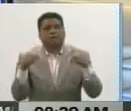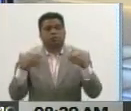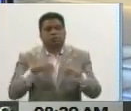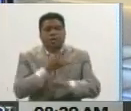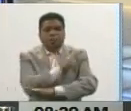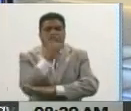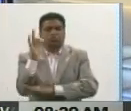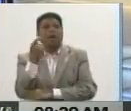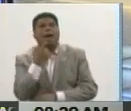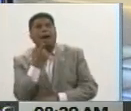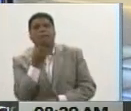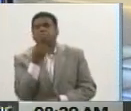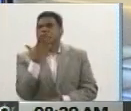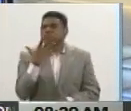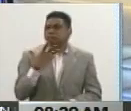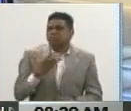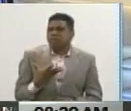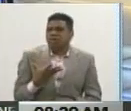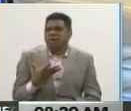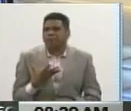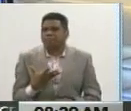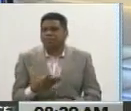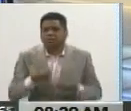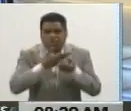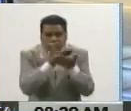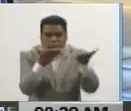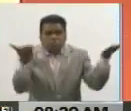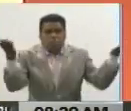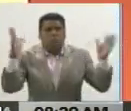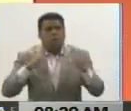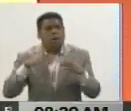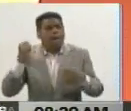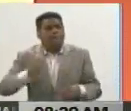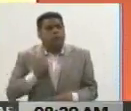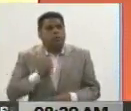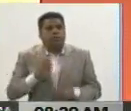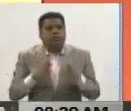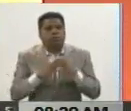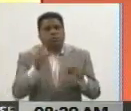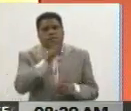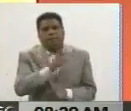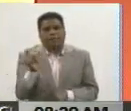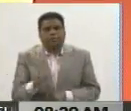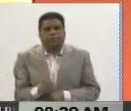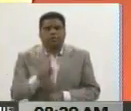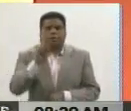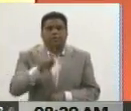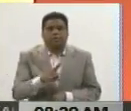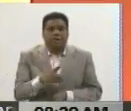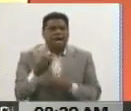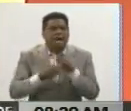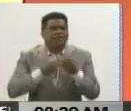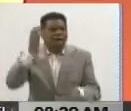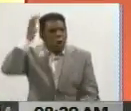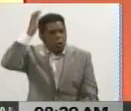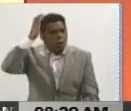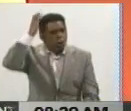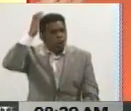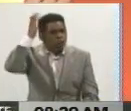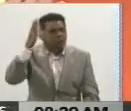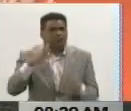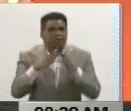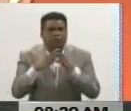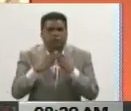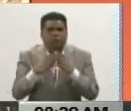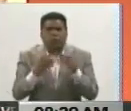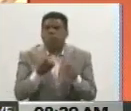recursos naturales sean públicos para el aprovechamiento de todas y todos y además generar la conciencia para la reposición de los impactos. Entonces,